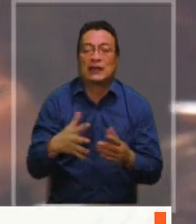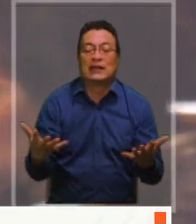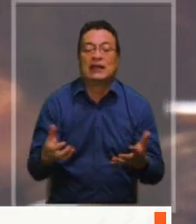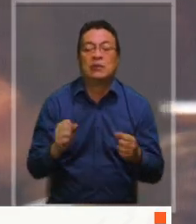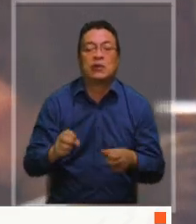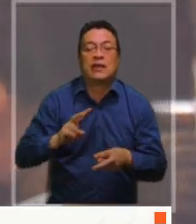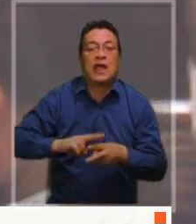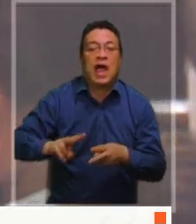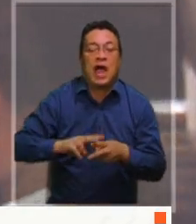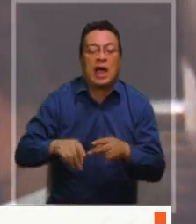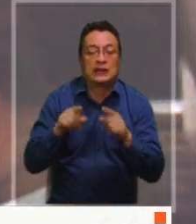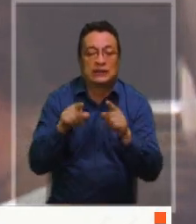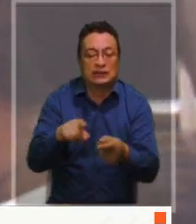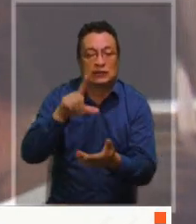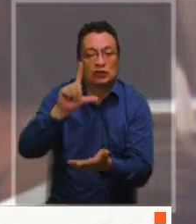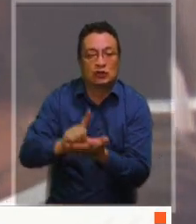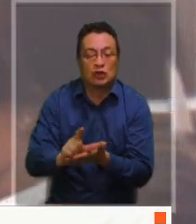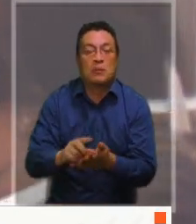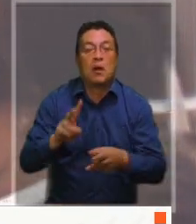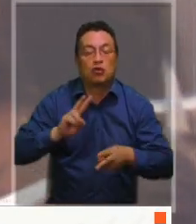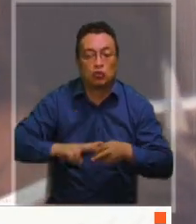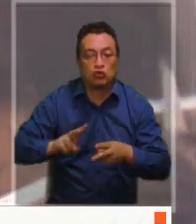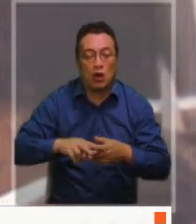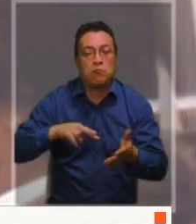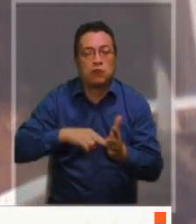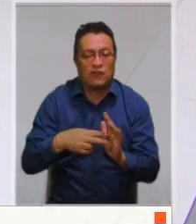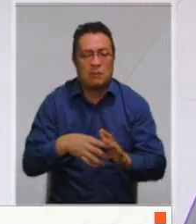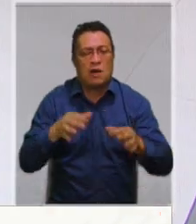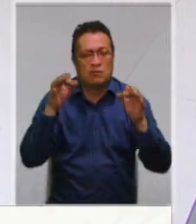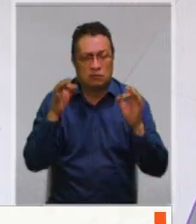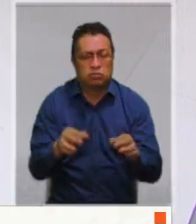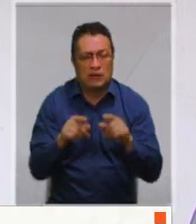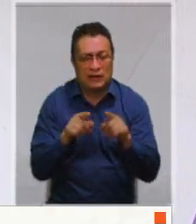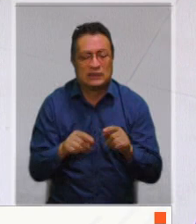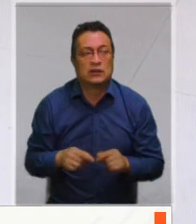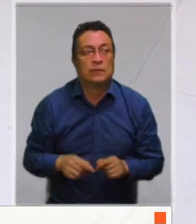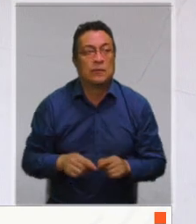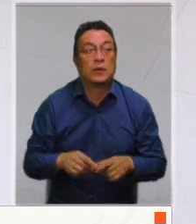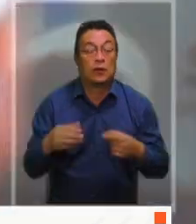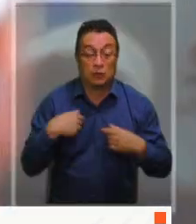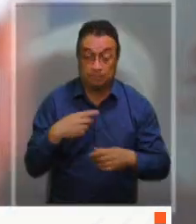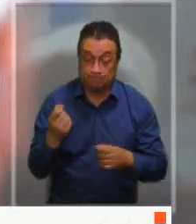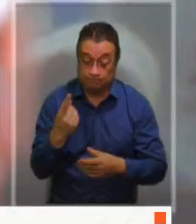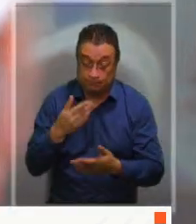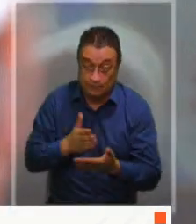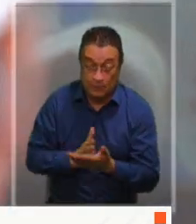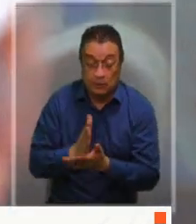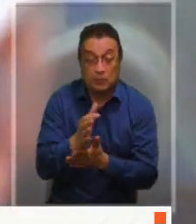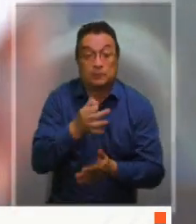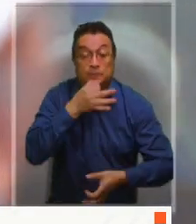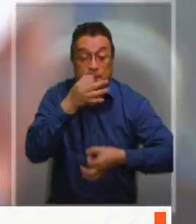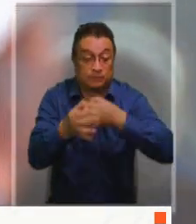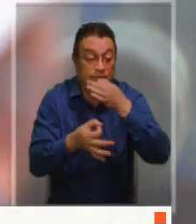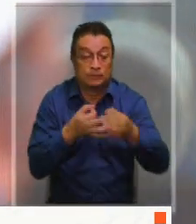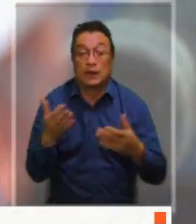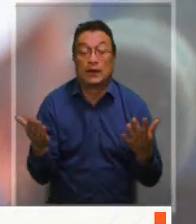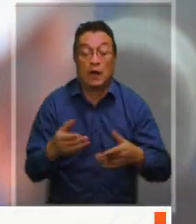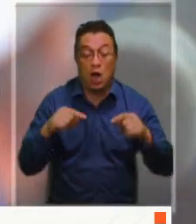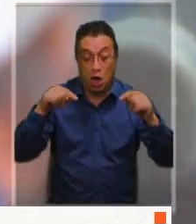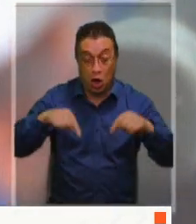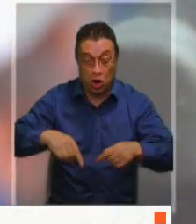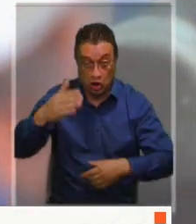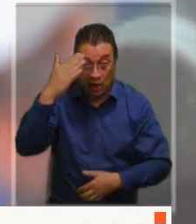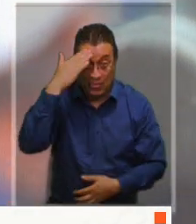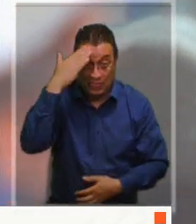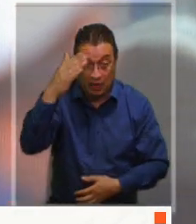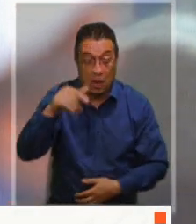hacer allí en específico para solucionar problemas puntuales como ese? Sí, yo quisiera partir diciendo que en general el día de hoy que hubo